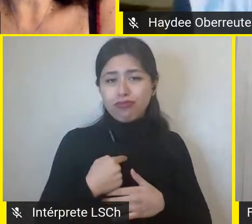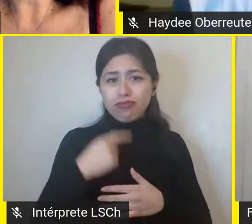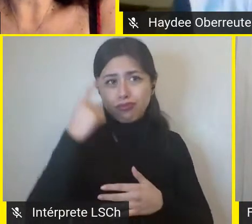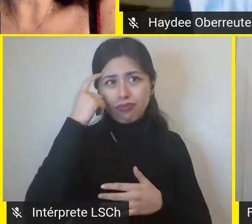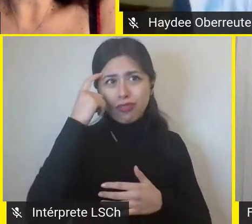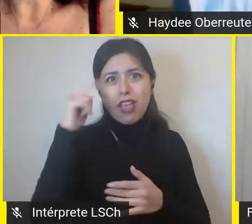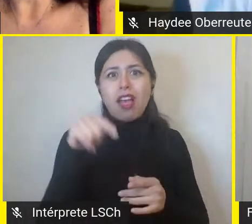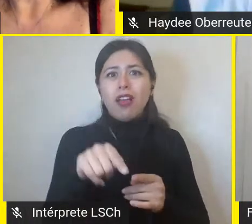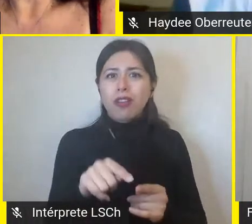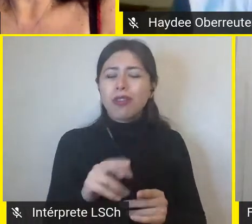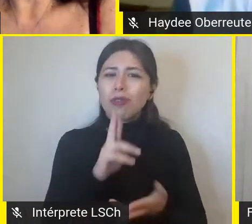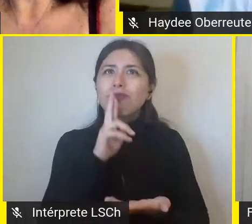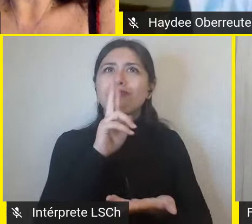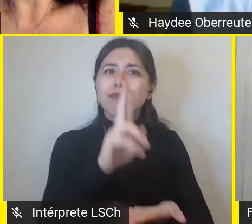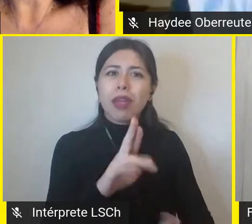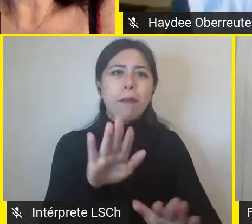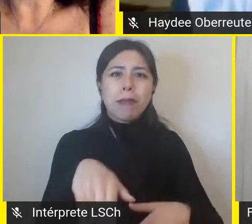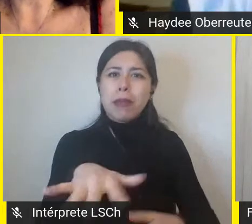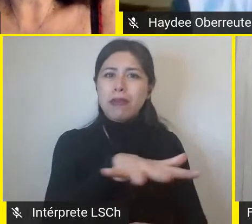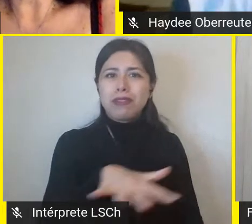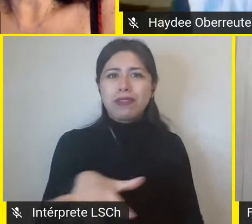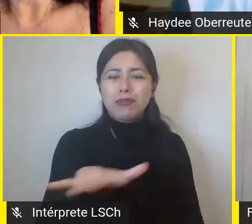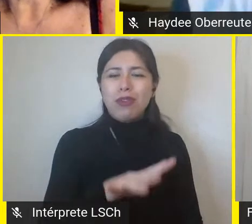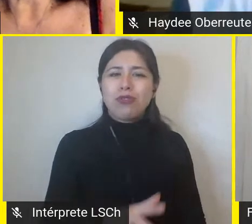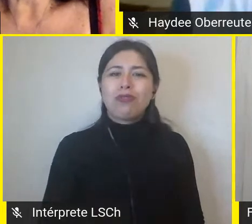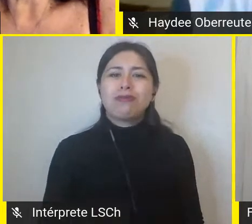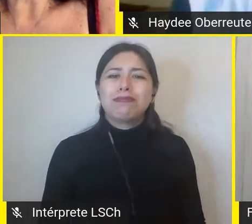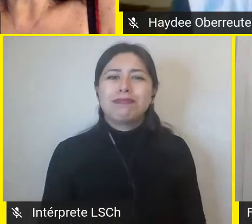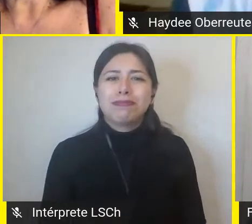seguir respondiendo frente a este tipo de situaciones.